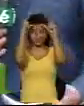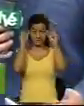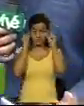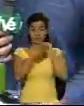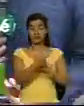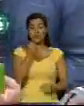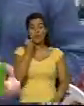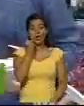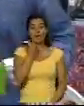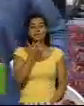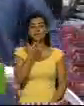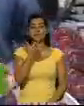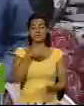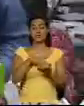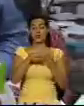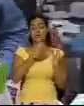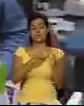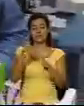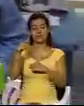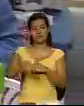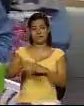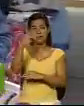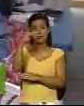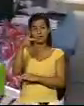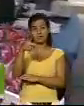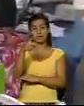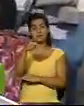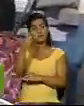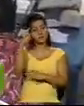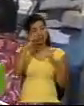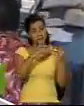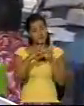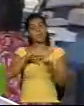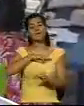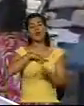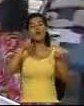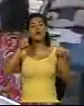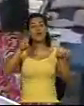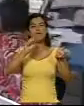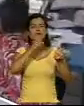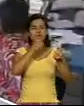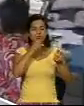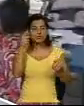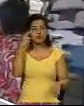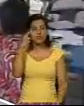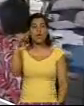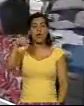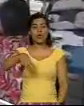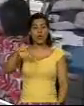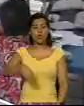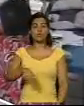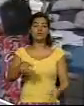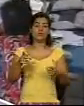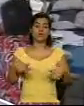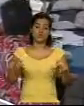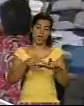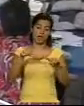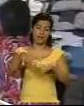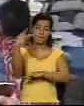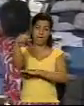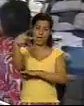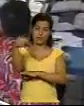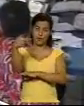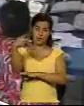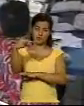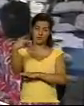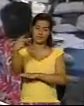Popular, organizadora de lo que ha sido esta parroquia, amigas y amigos, en el marco de la gran misión en Amor Mayor, ¿no? Hoy estuvimos acá en la parroquia de Antímano llevando todos estos detalles en